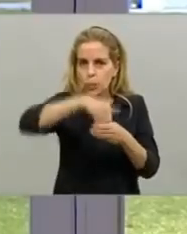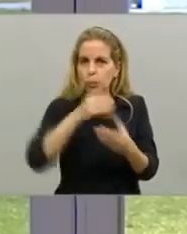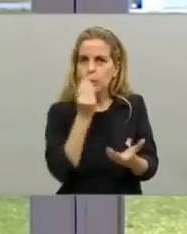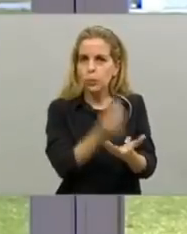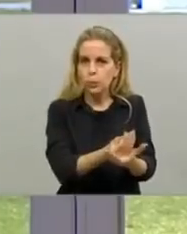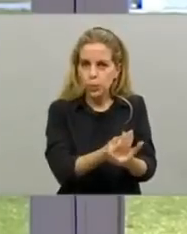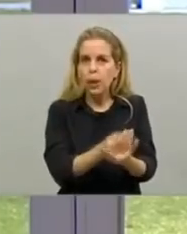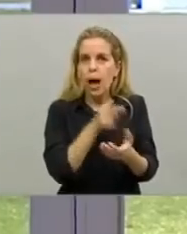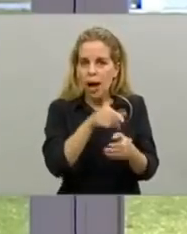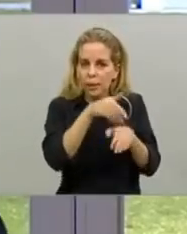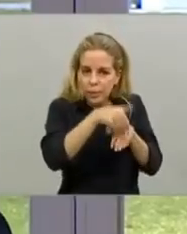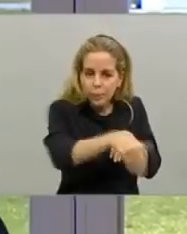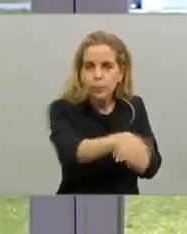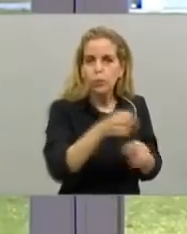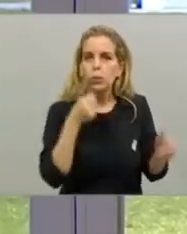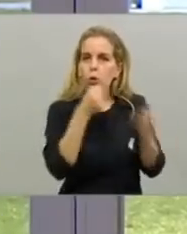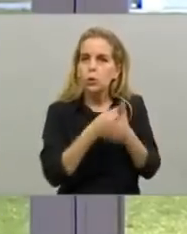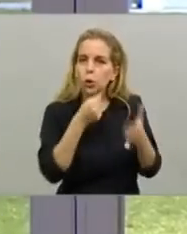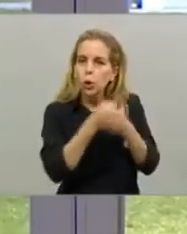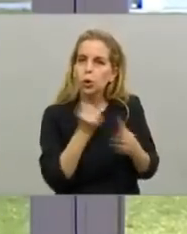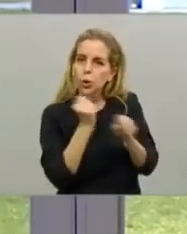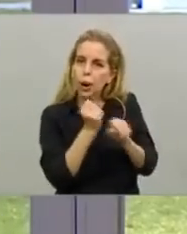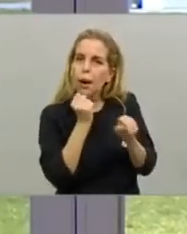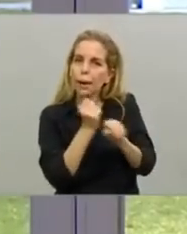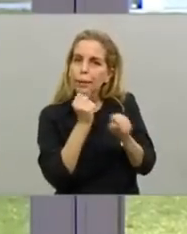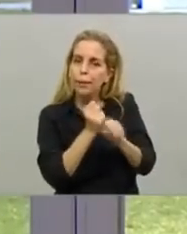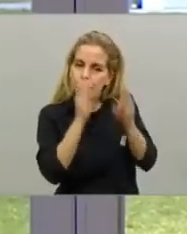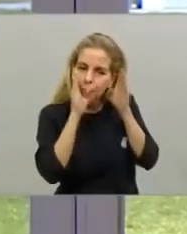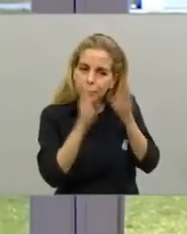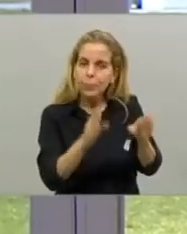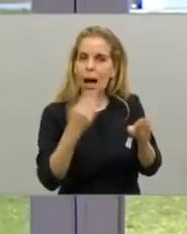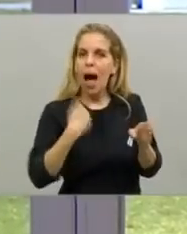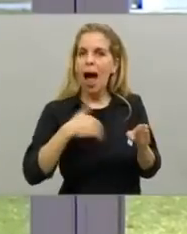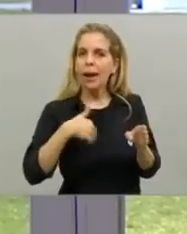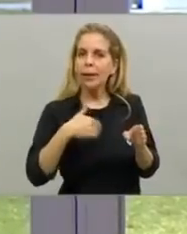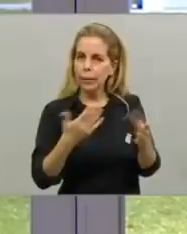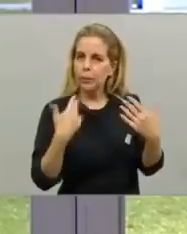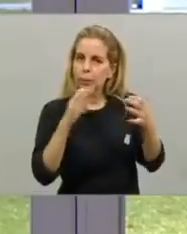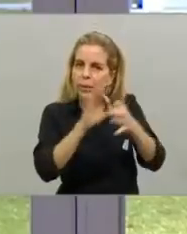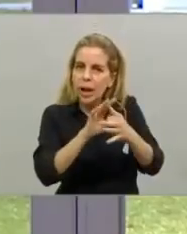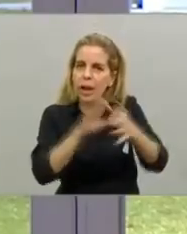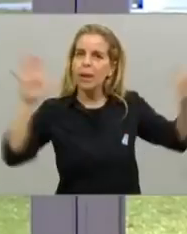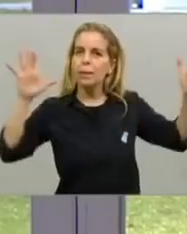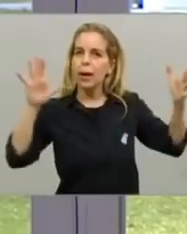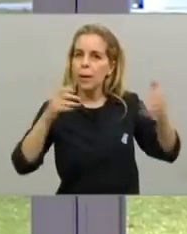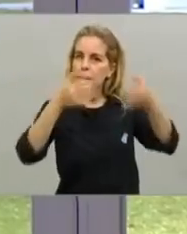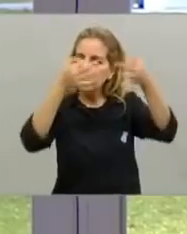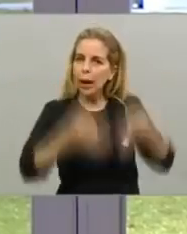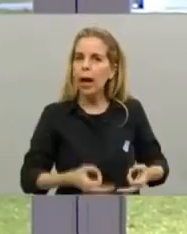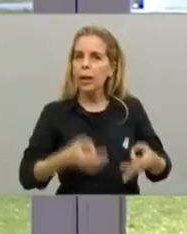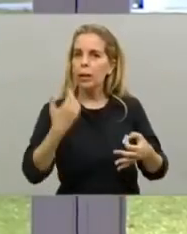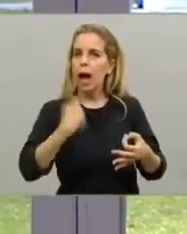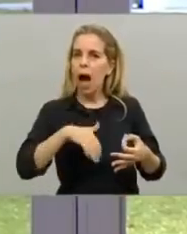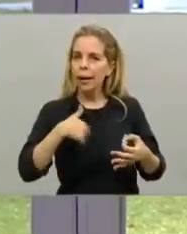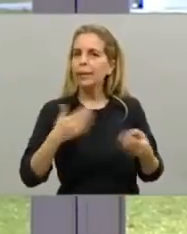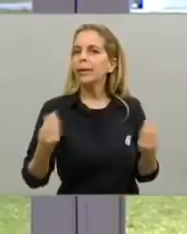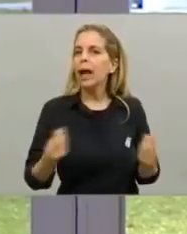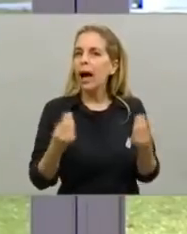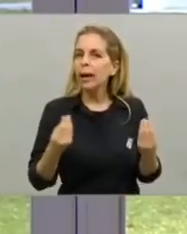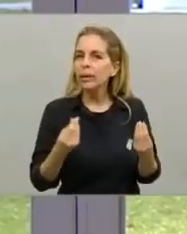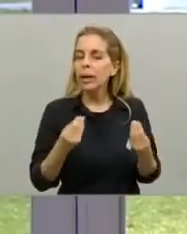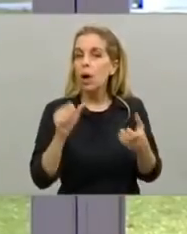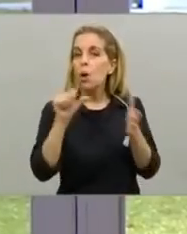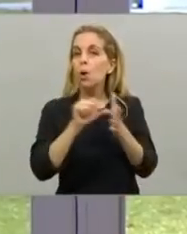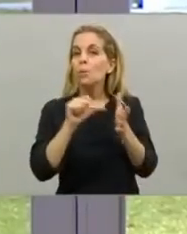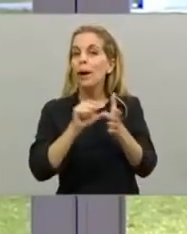trabajó denodadamente para que la Argentina sea libre, para que la Argentina sea soberana, para que la Argentina sea un